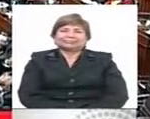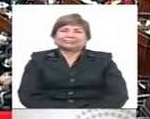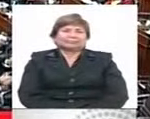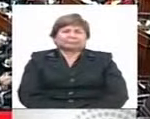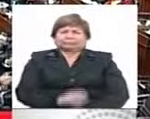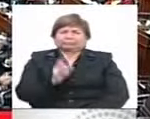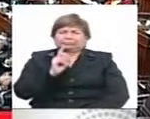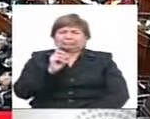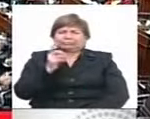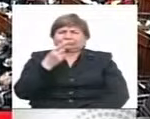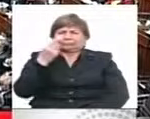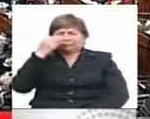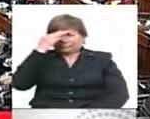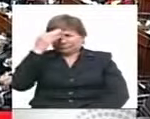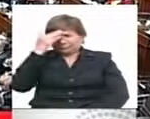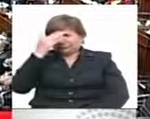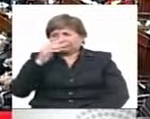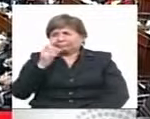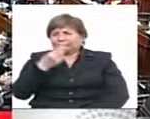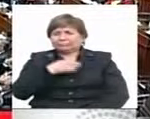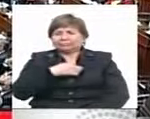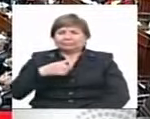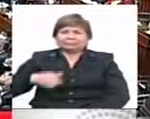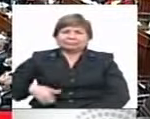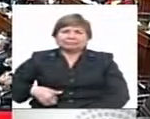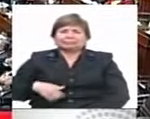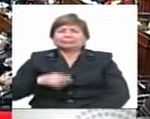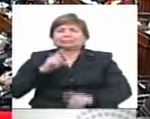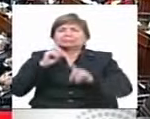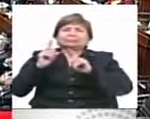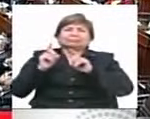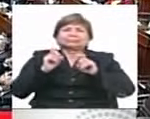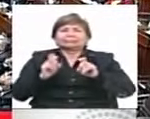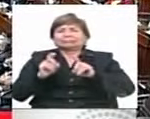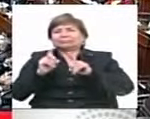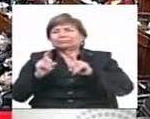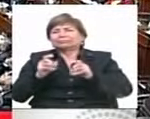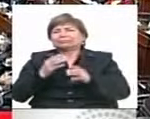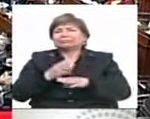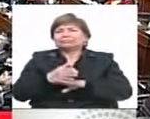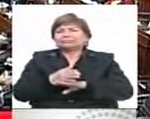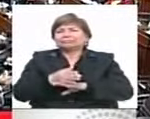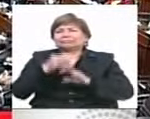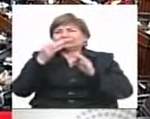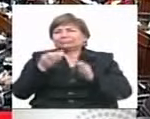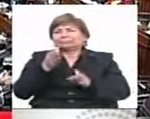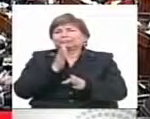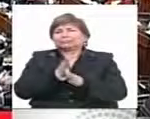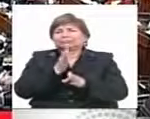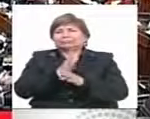no solamente saludar a la señora Premier, sino preguntarle de manera enfática.